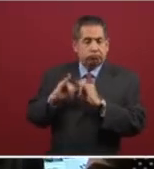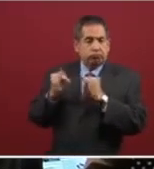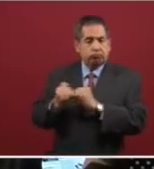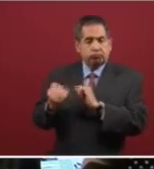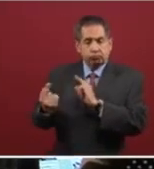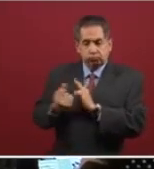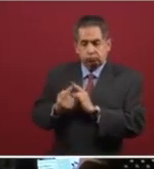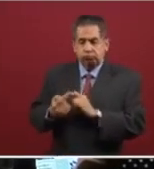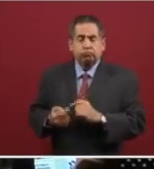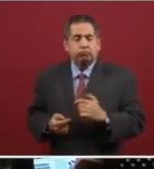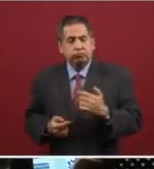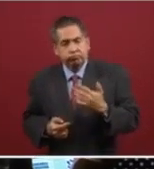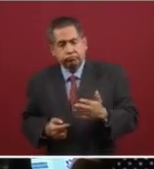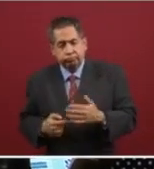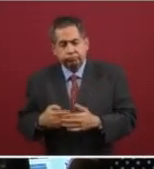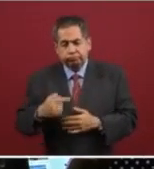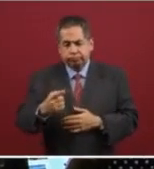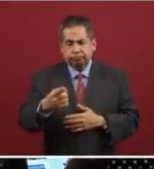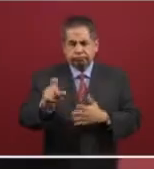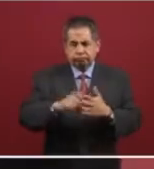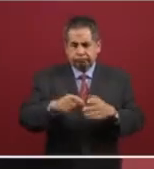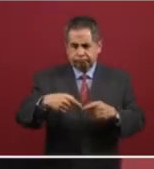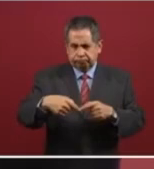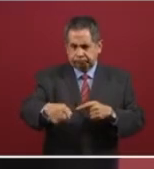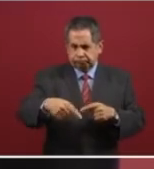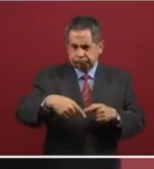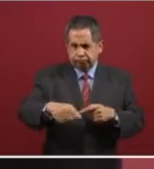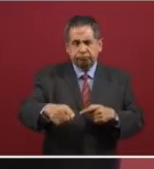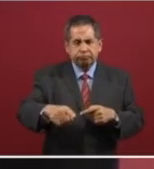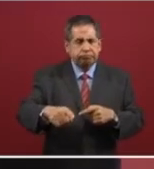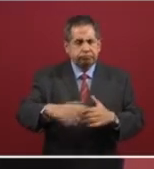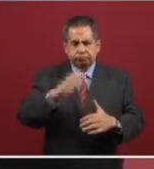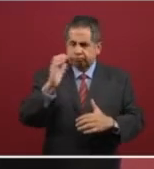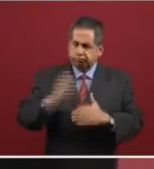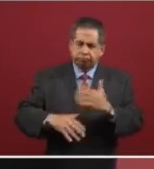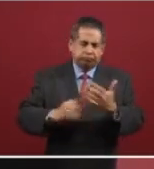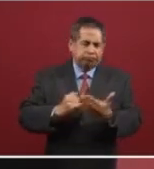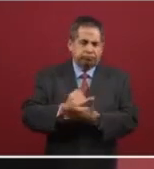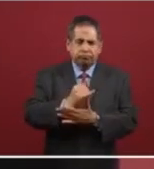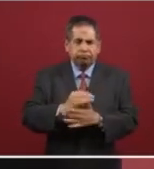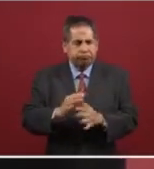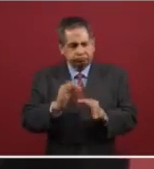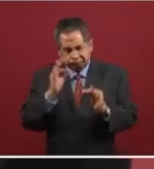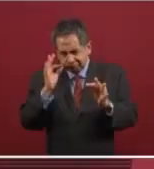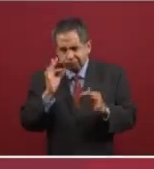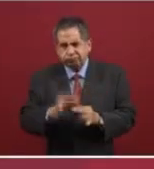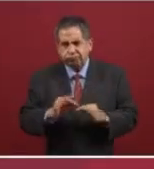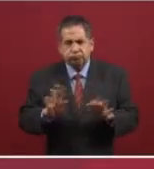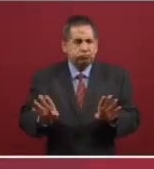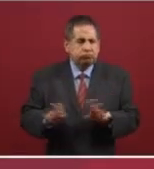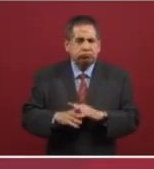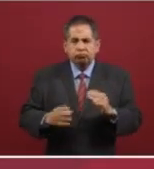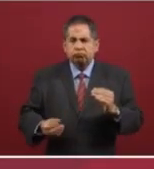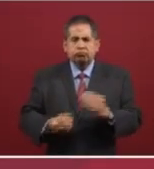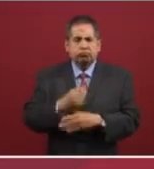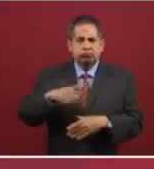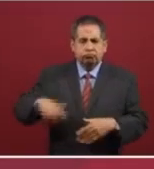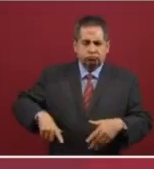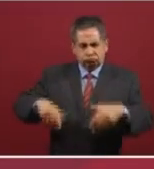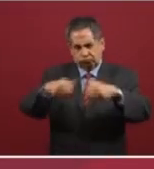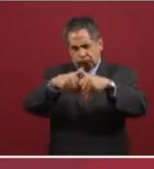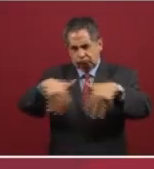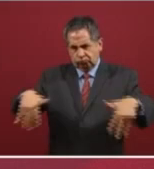fin de mes ya se define cómo queda la nueva estructura de gobierno, que